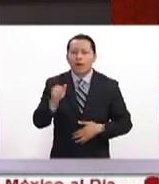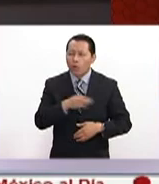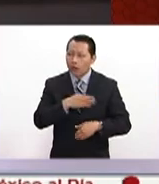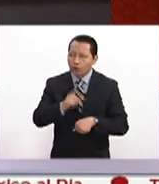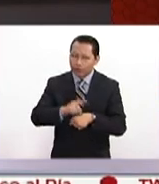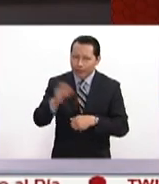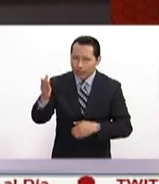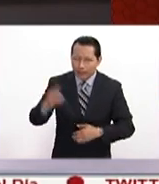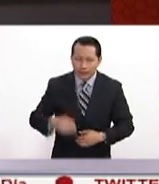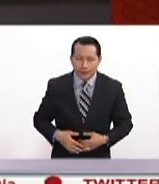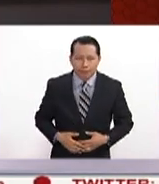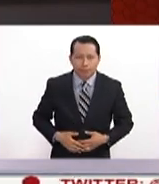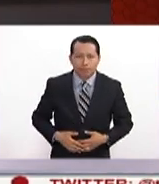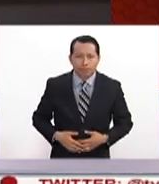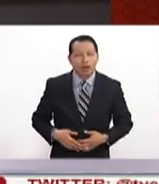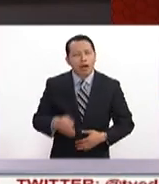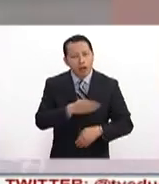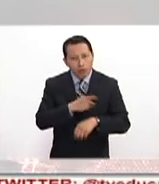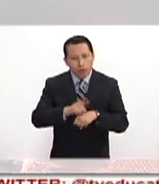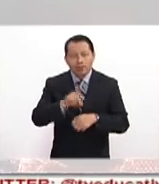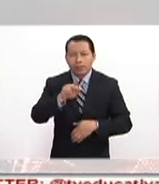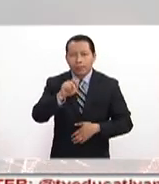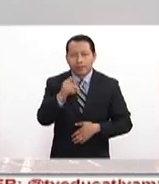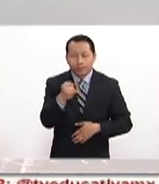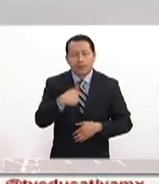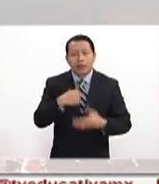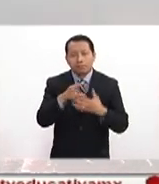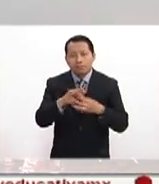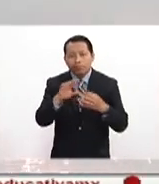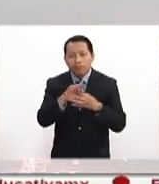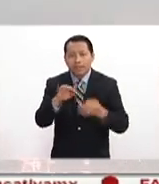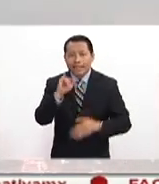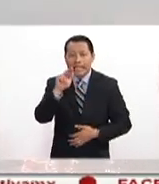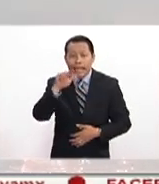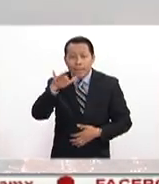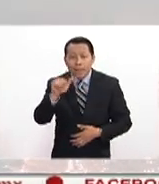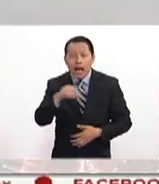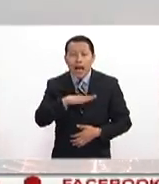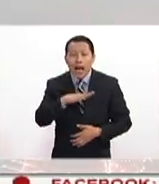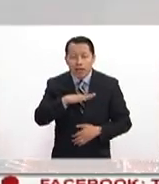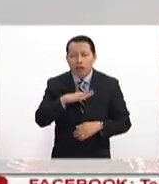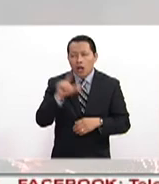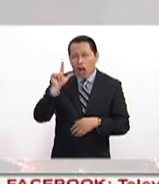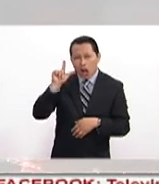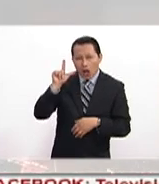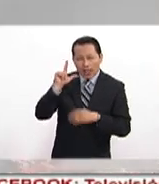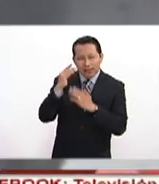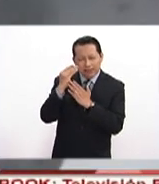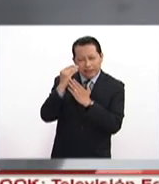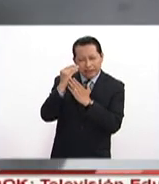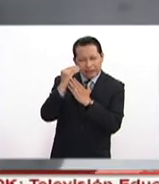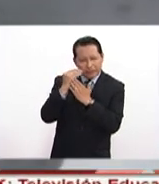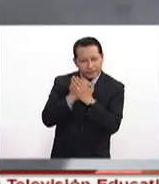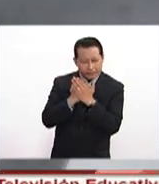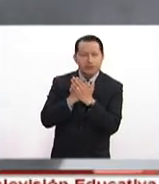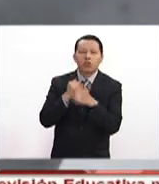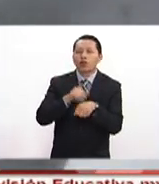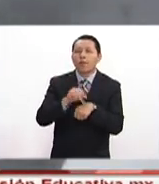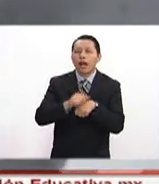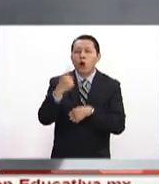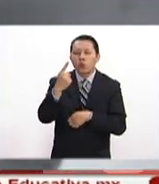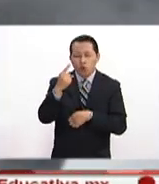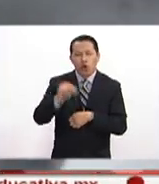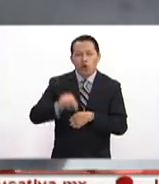días. Buenos días, Pati. Te informo que el huracán Irma se degradó este lunes a categoría 1 al norte de